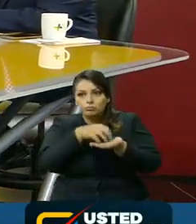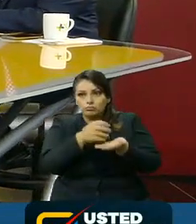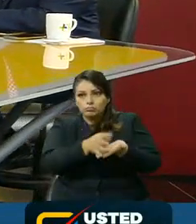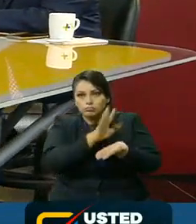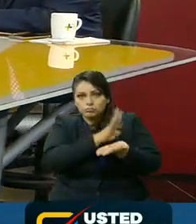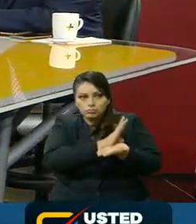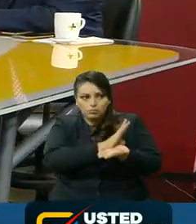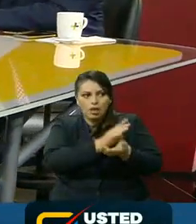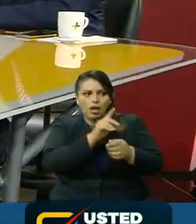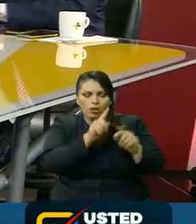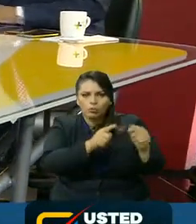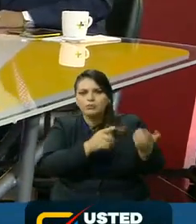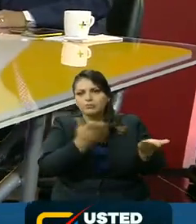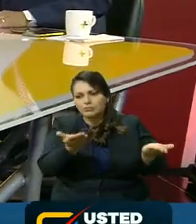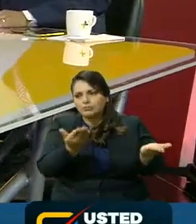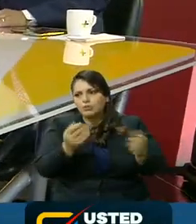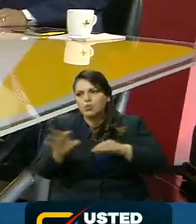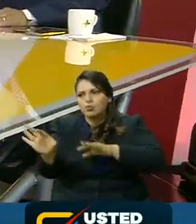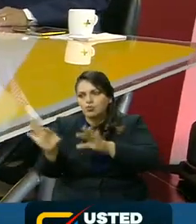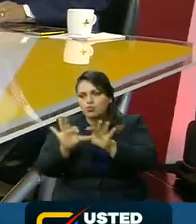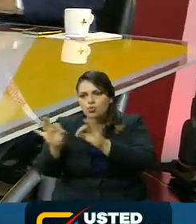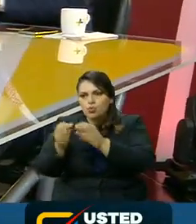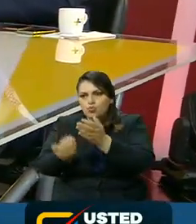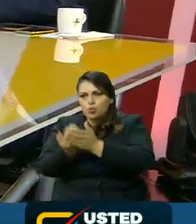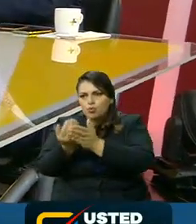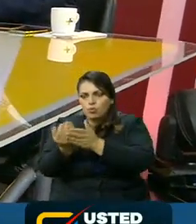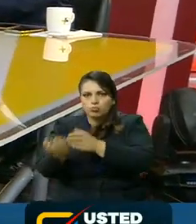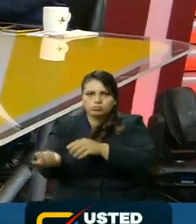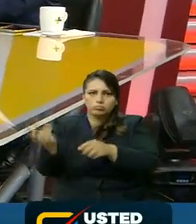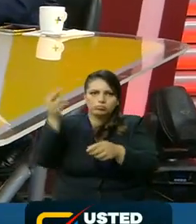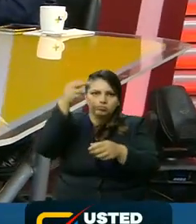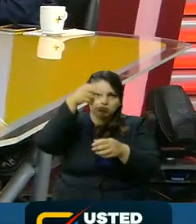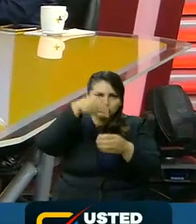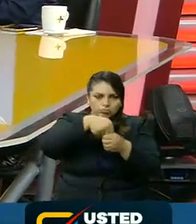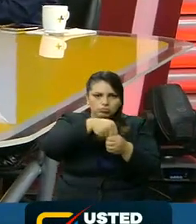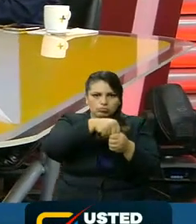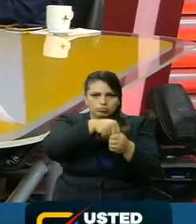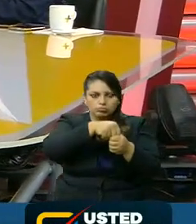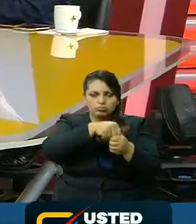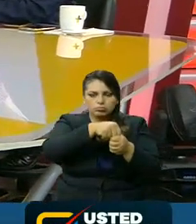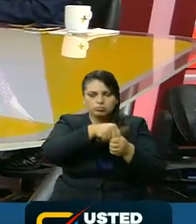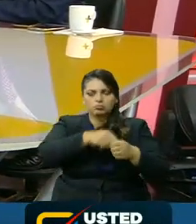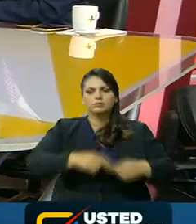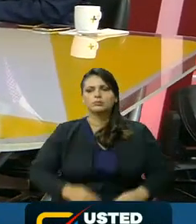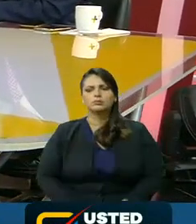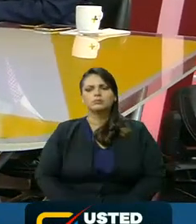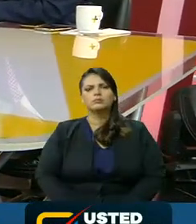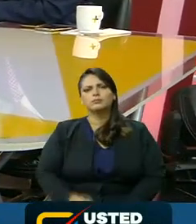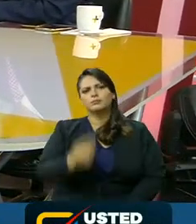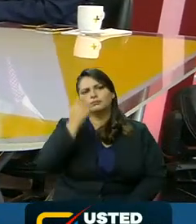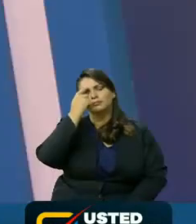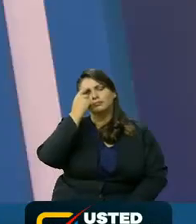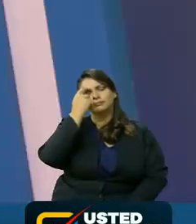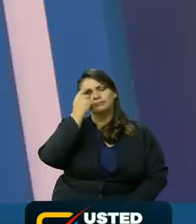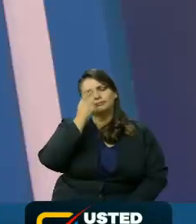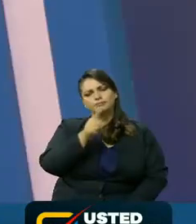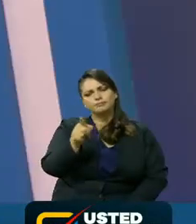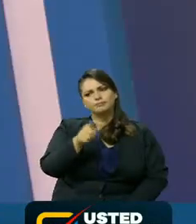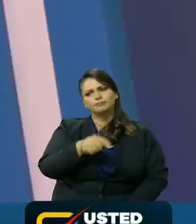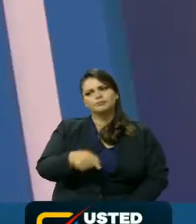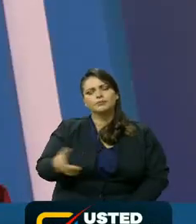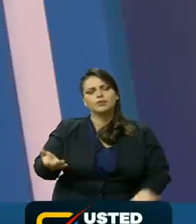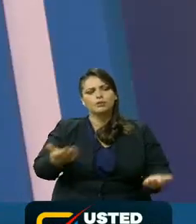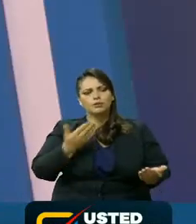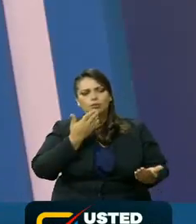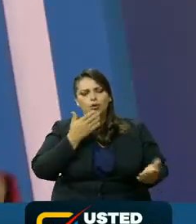por las diferentes organizaciones o actores políticos del Ecuador entero, ¿cómo lograr cristalizar